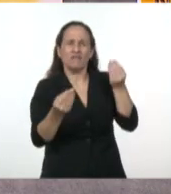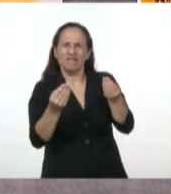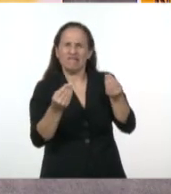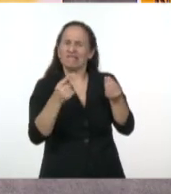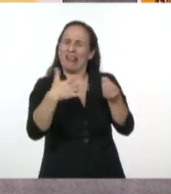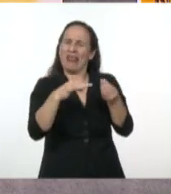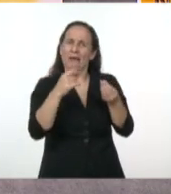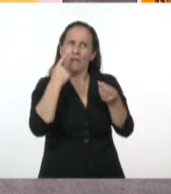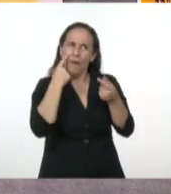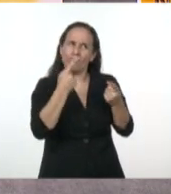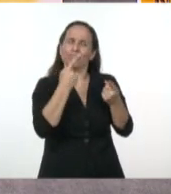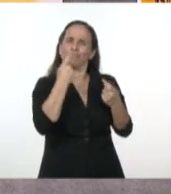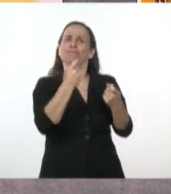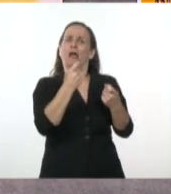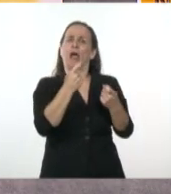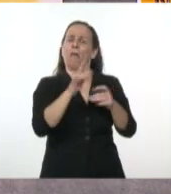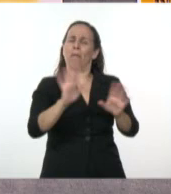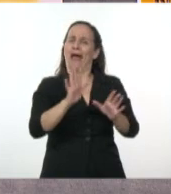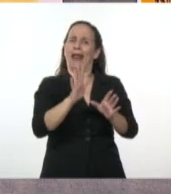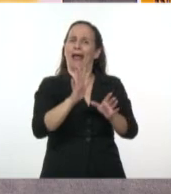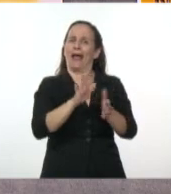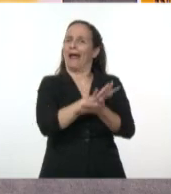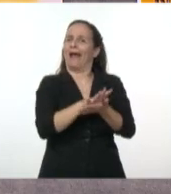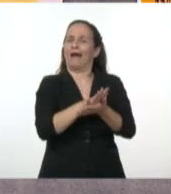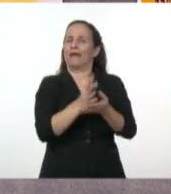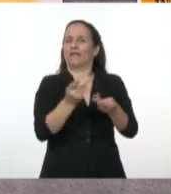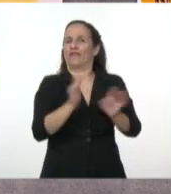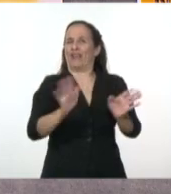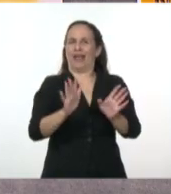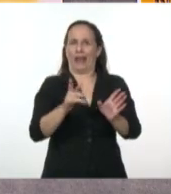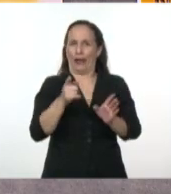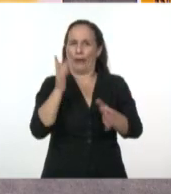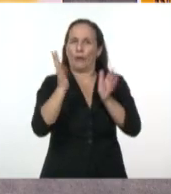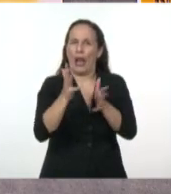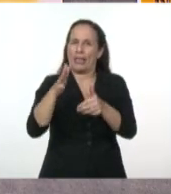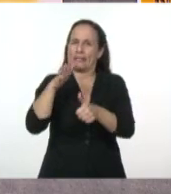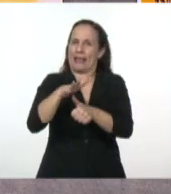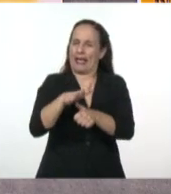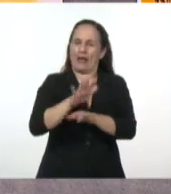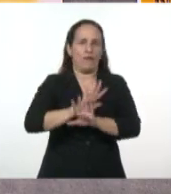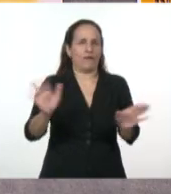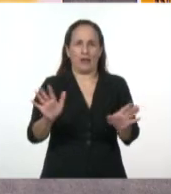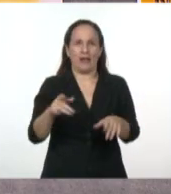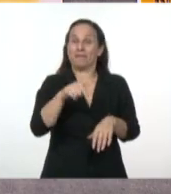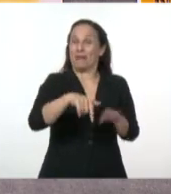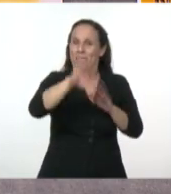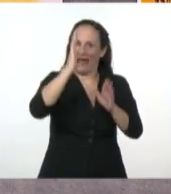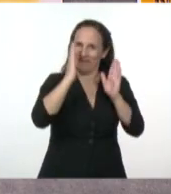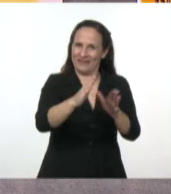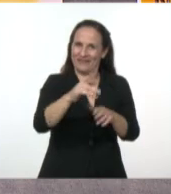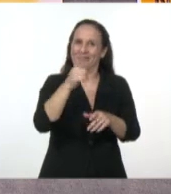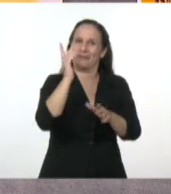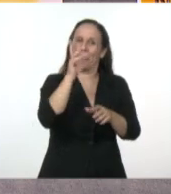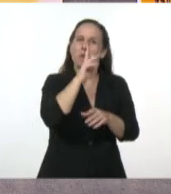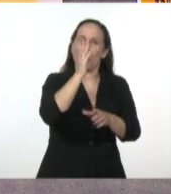eso, para luego desarmar justamente la violencia de género, o la violencia en este caso hacia la mujer, pero también